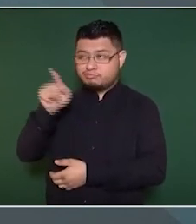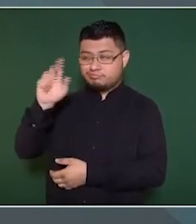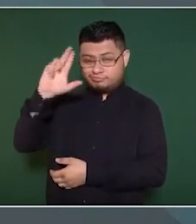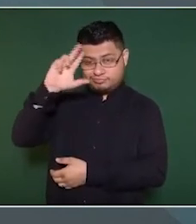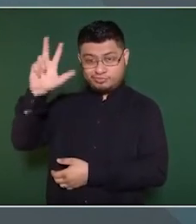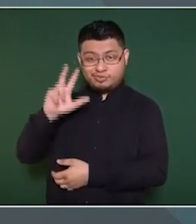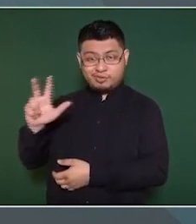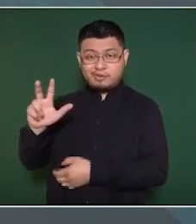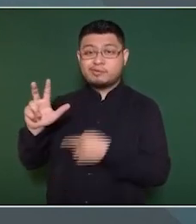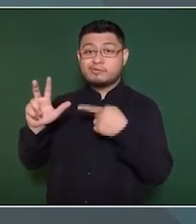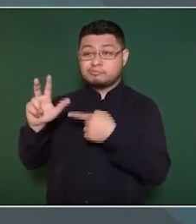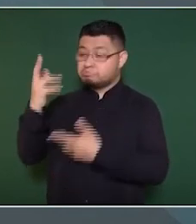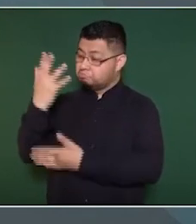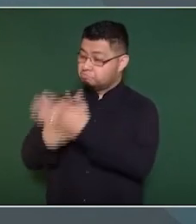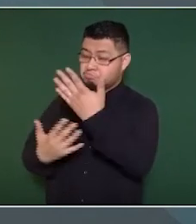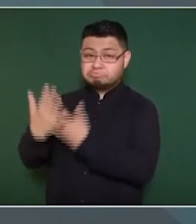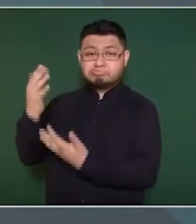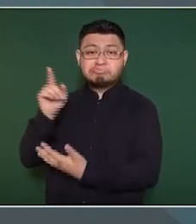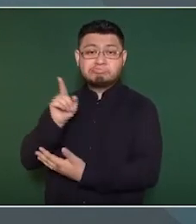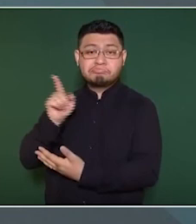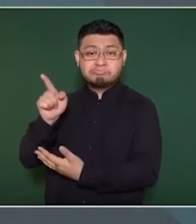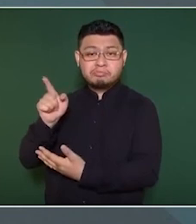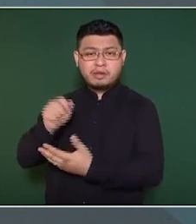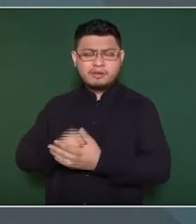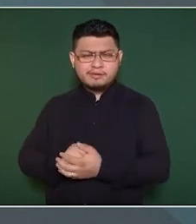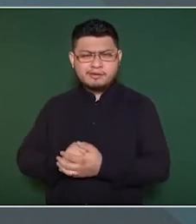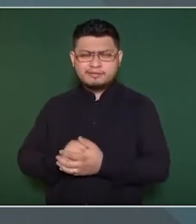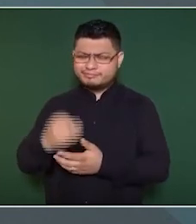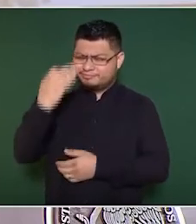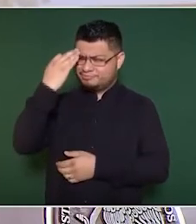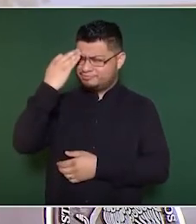desde hace mucho tiempo, desde que